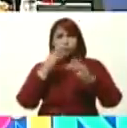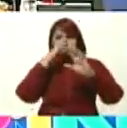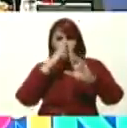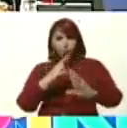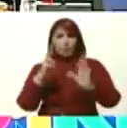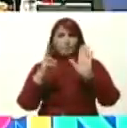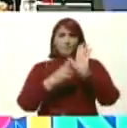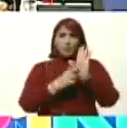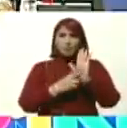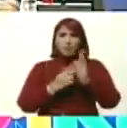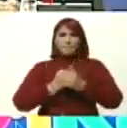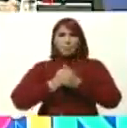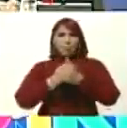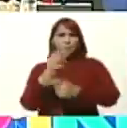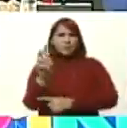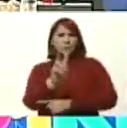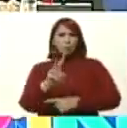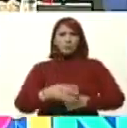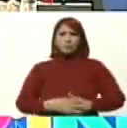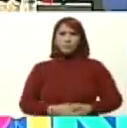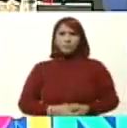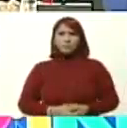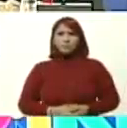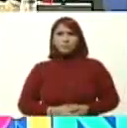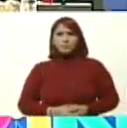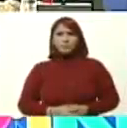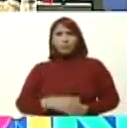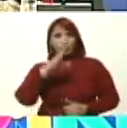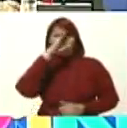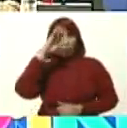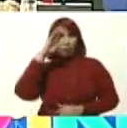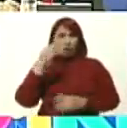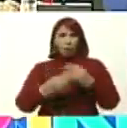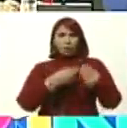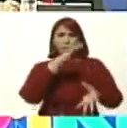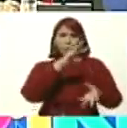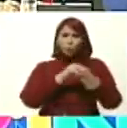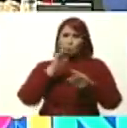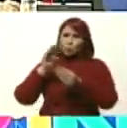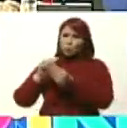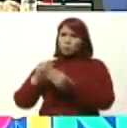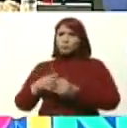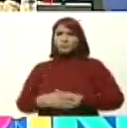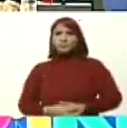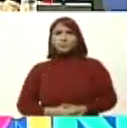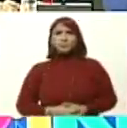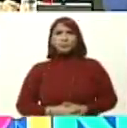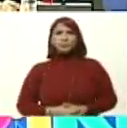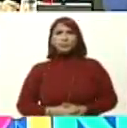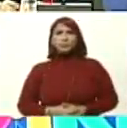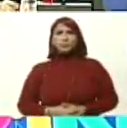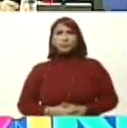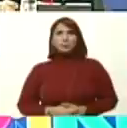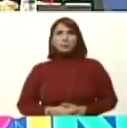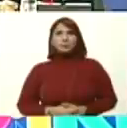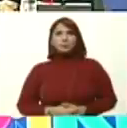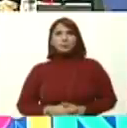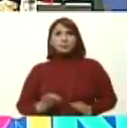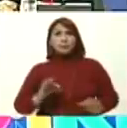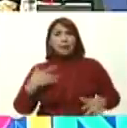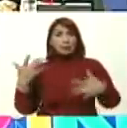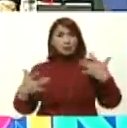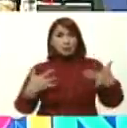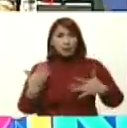verdad, con amor a Venezuela. Diosdado nos hizo un resumen de los actos que se han